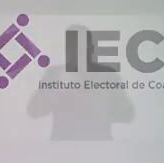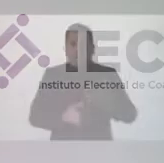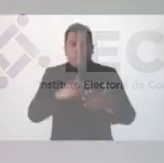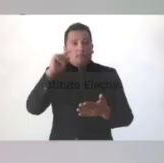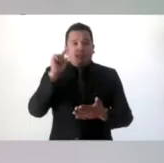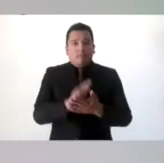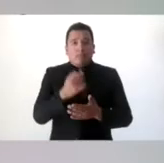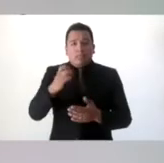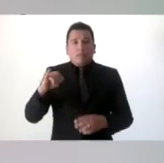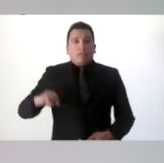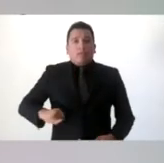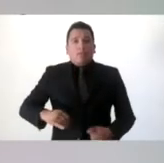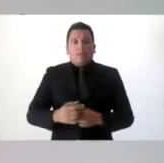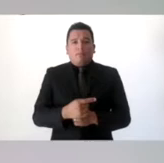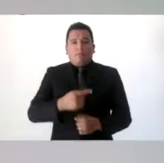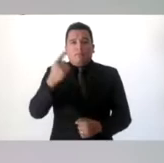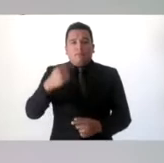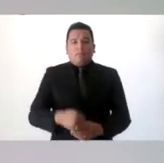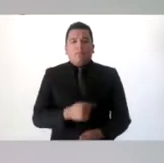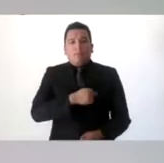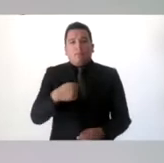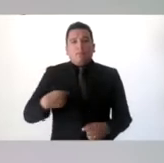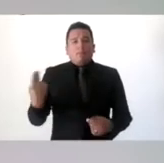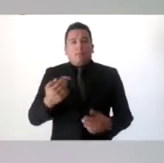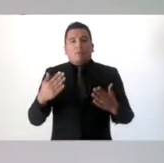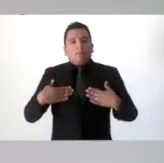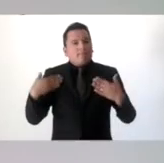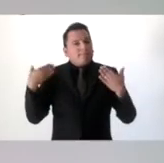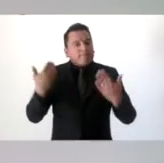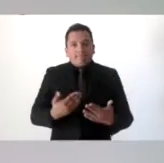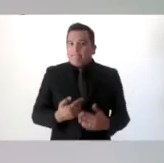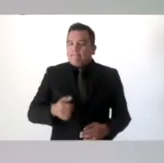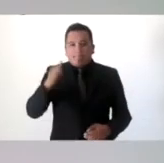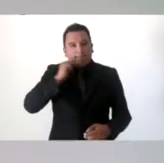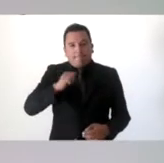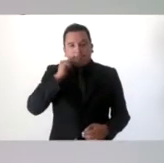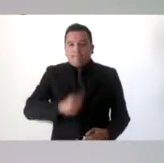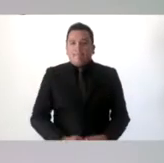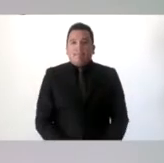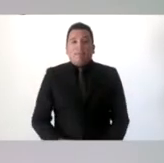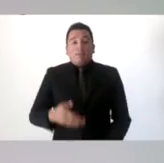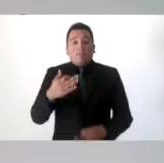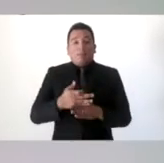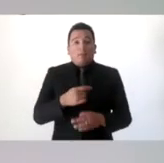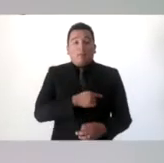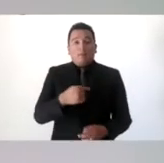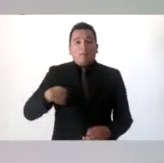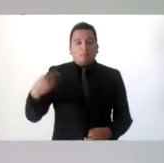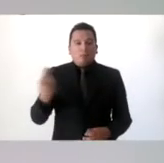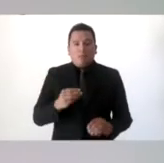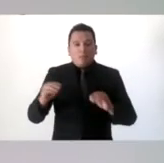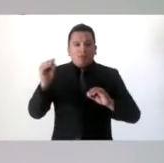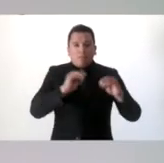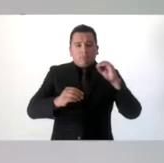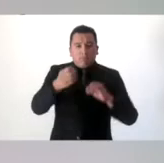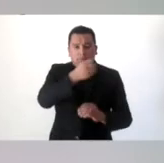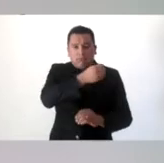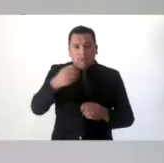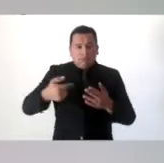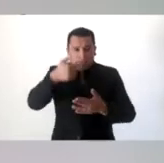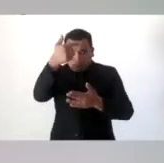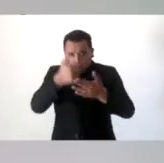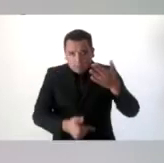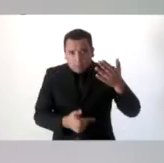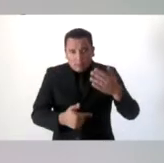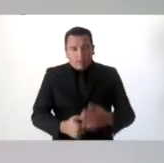algo interesante porque tenemos que empezar a generar confianza desde el principio. Entonces, ahorita los lineamientos que aprobó el